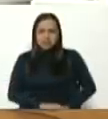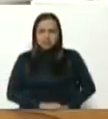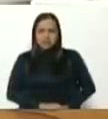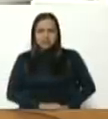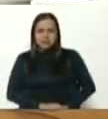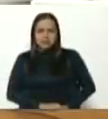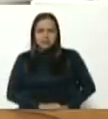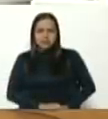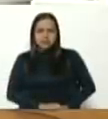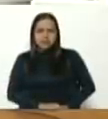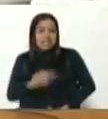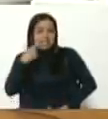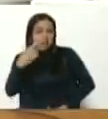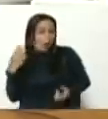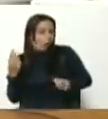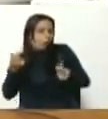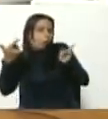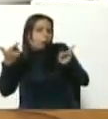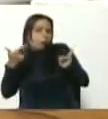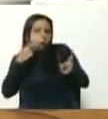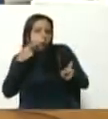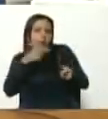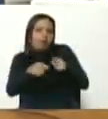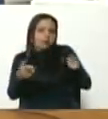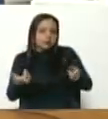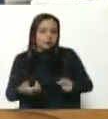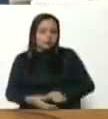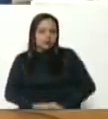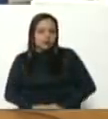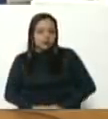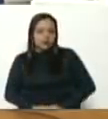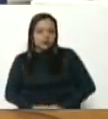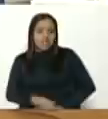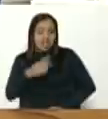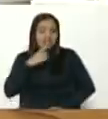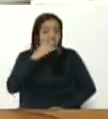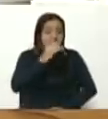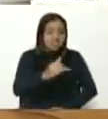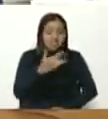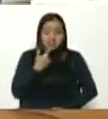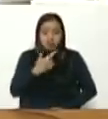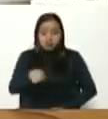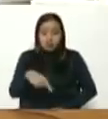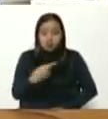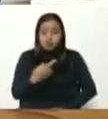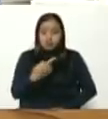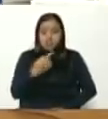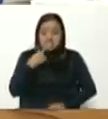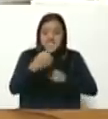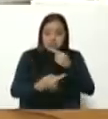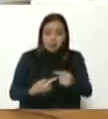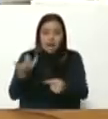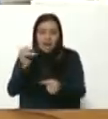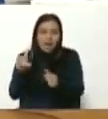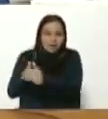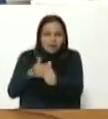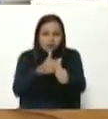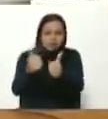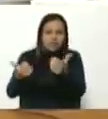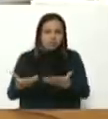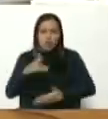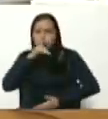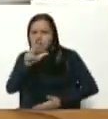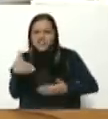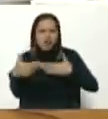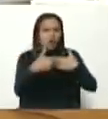Se le chispoteó la verdad que venimos denunciando. Y al final ellos la confirmaron, una persecución brutal